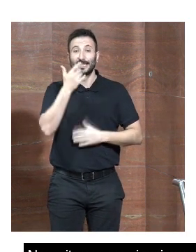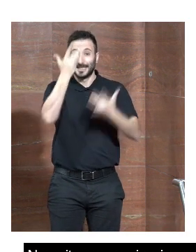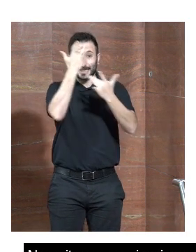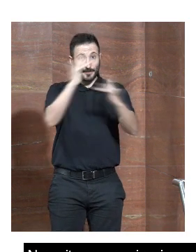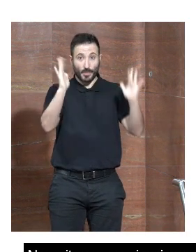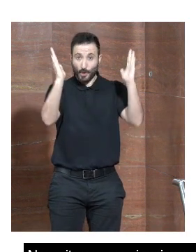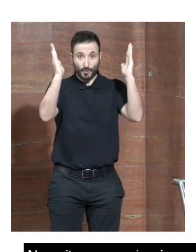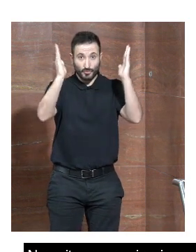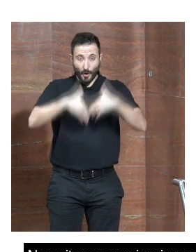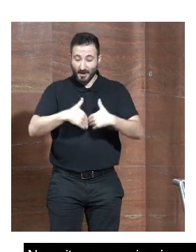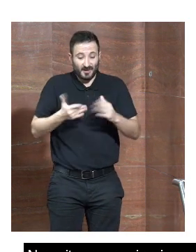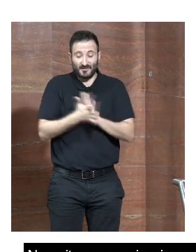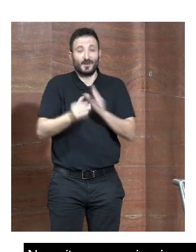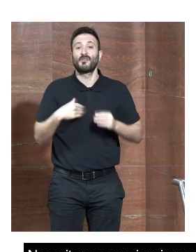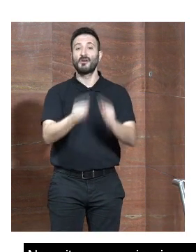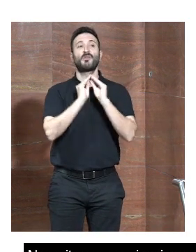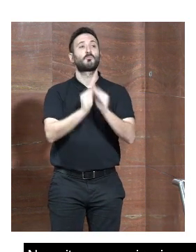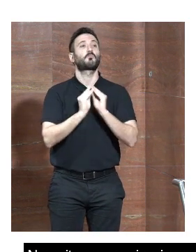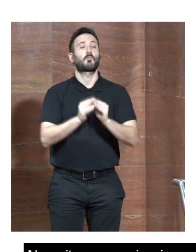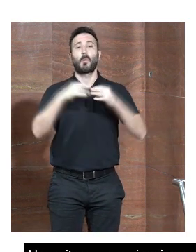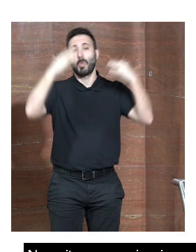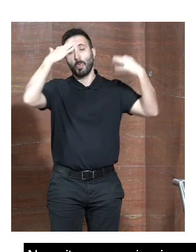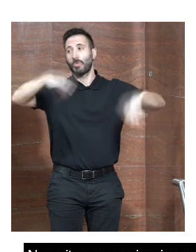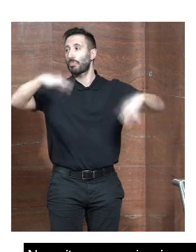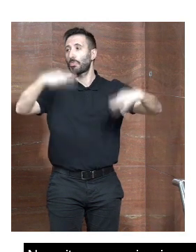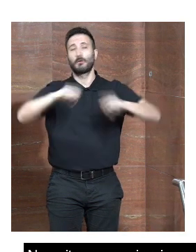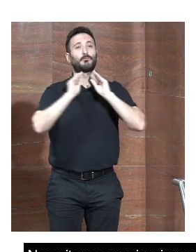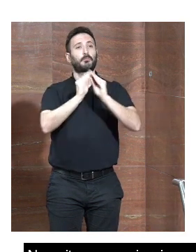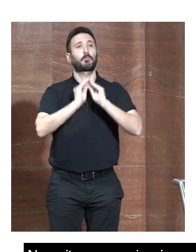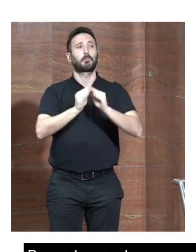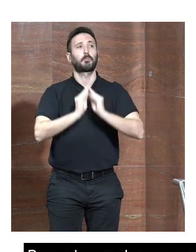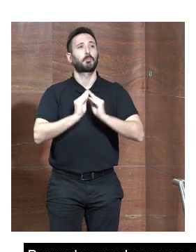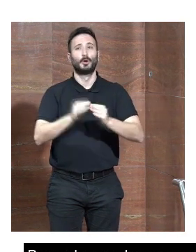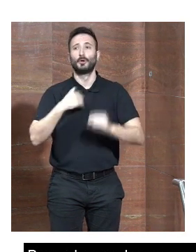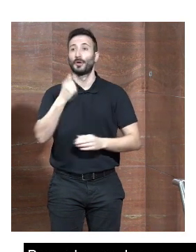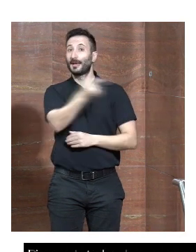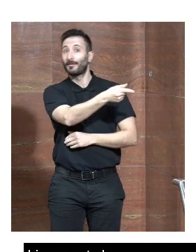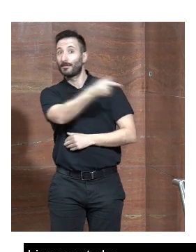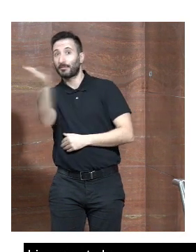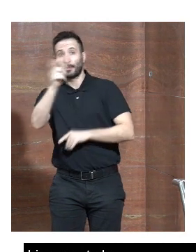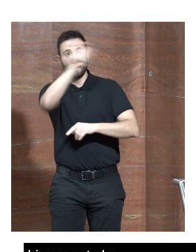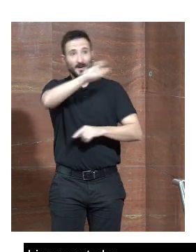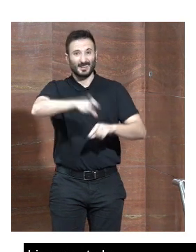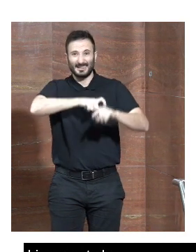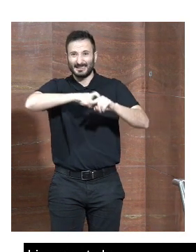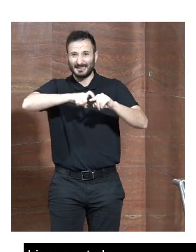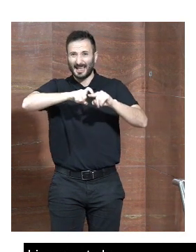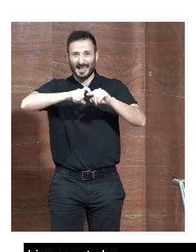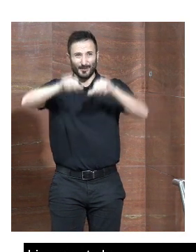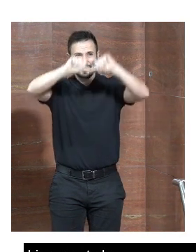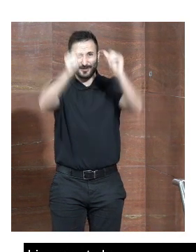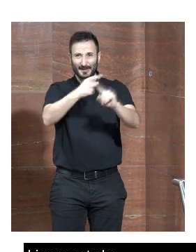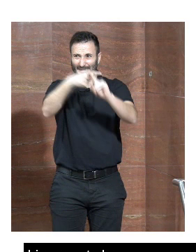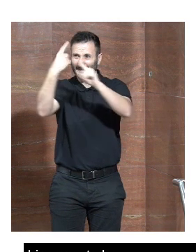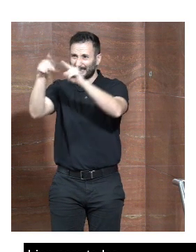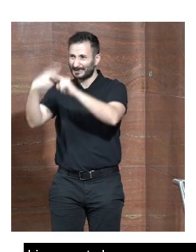no, pues eso, no te das cuenta, de que esto lo tiene que utilizar todo tipo de personas con